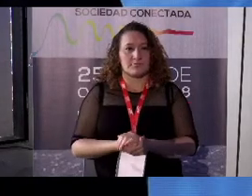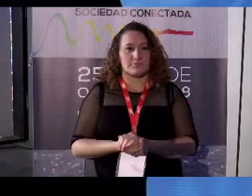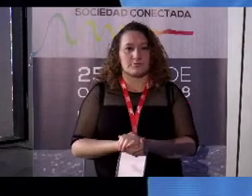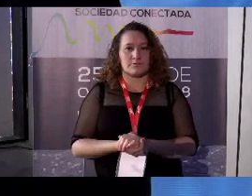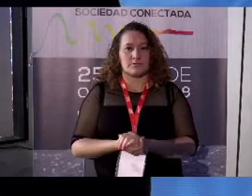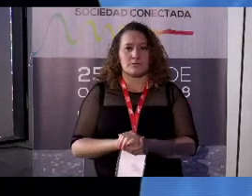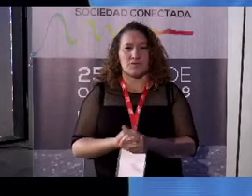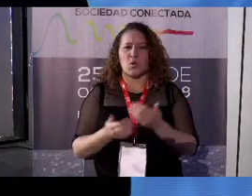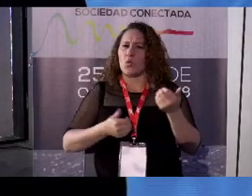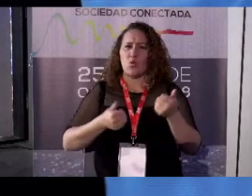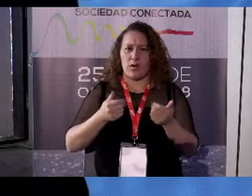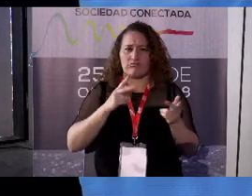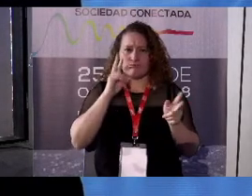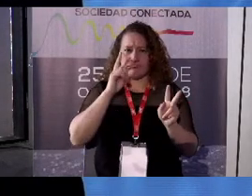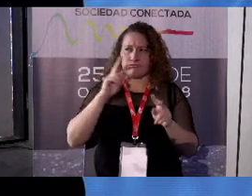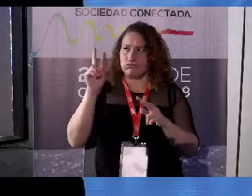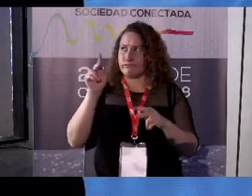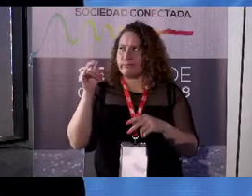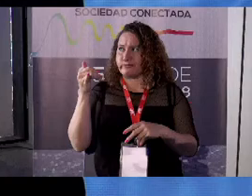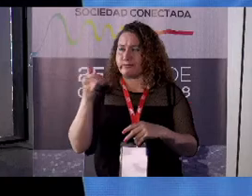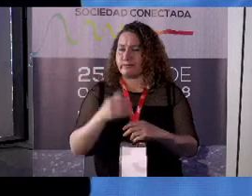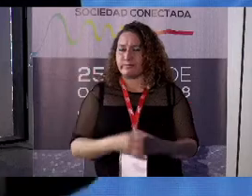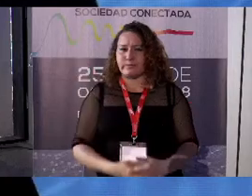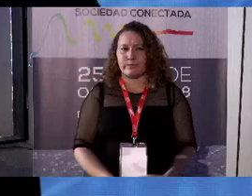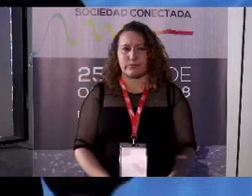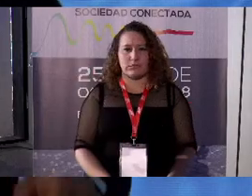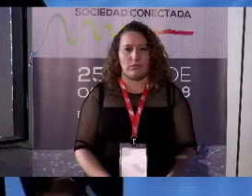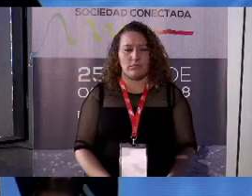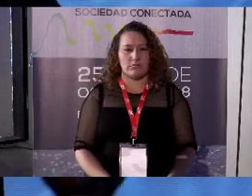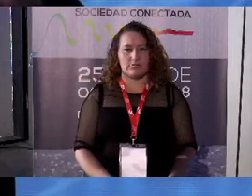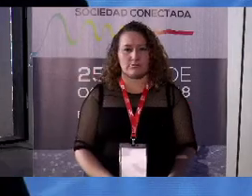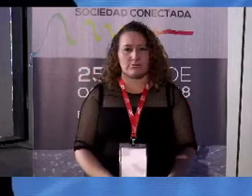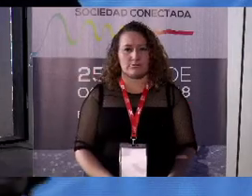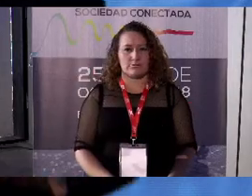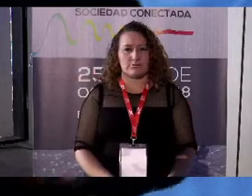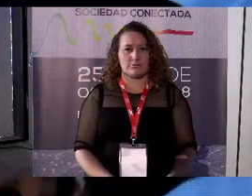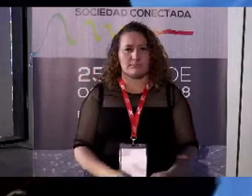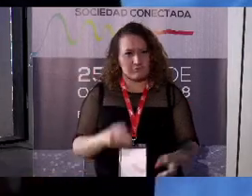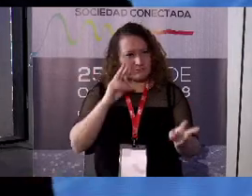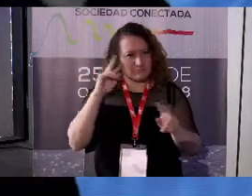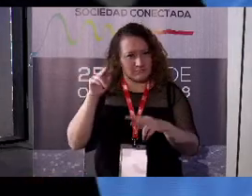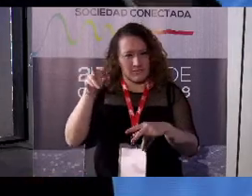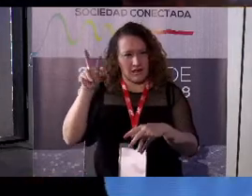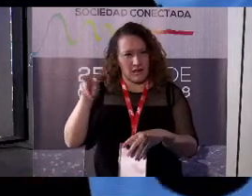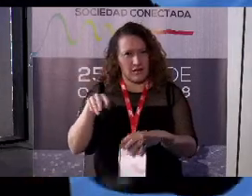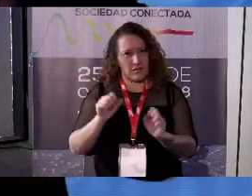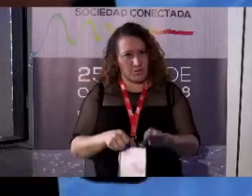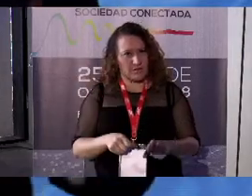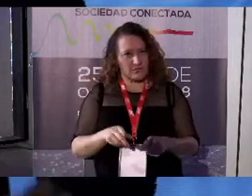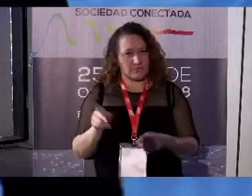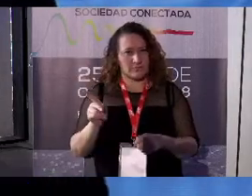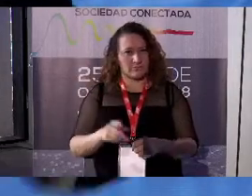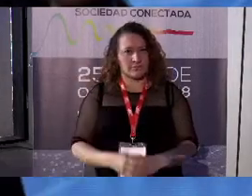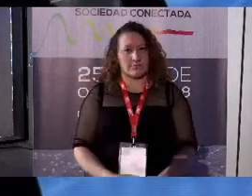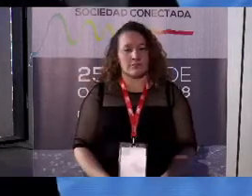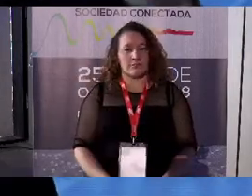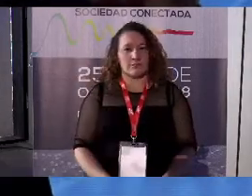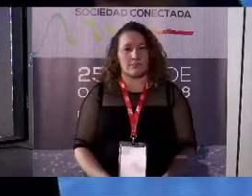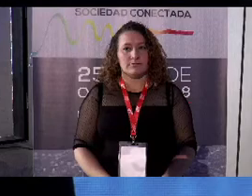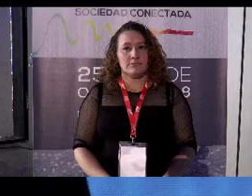son estos que están aquí si s se logran leer Okay ustedes los pueden leer